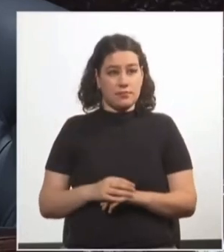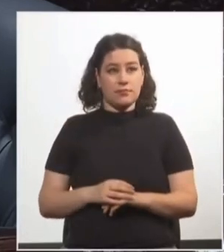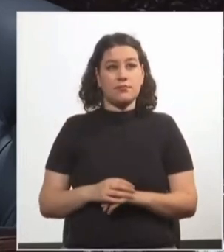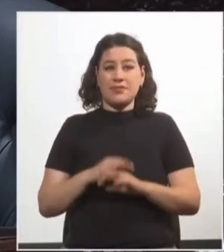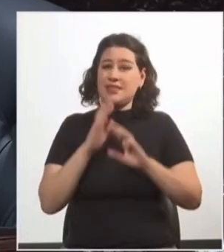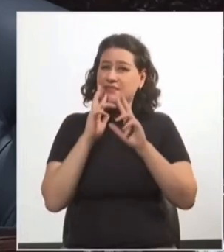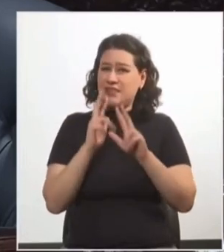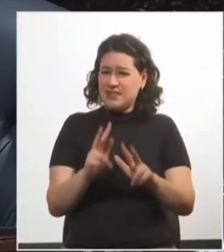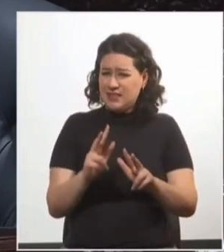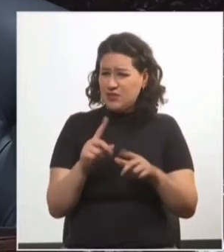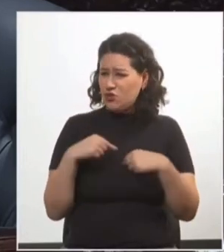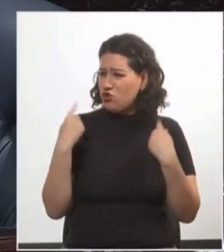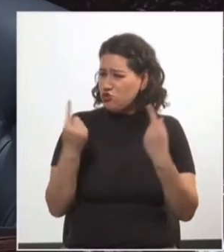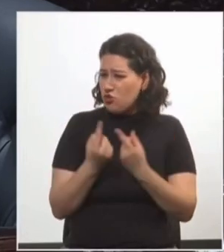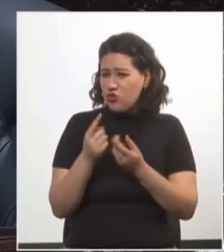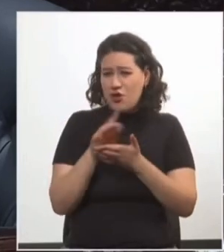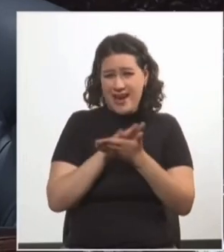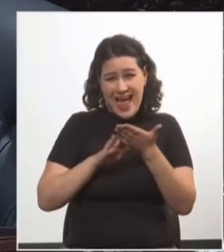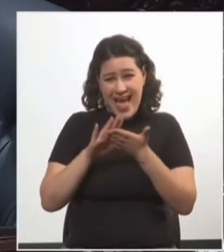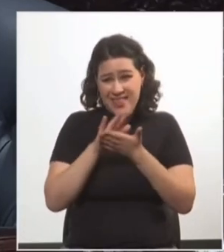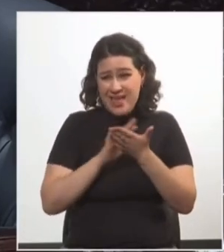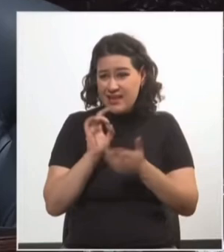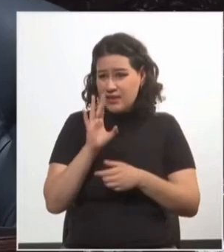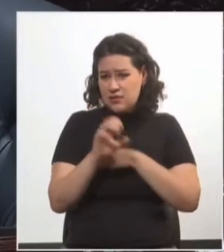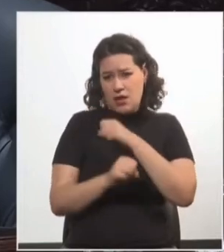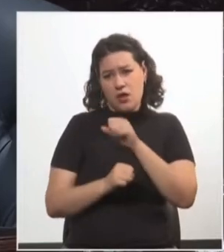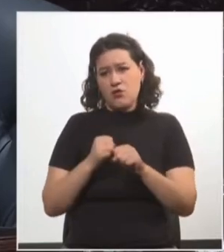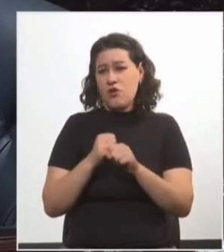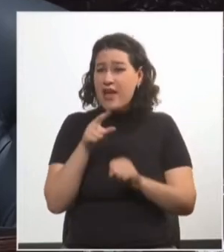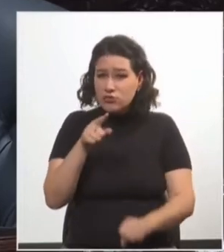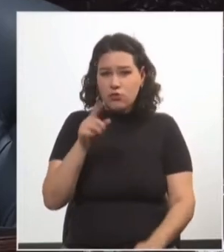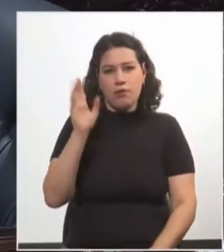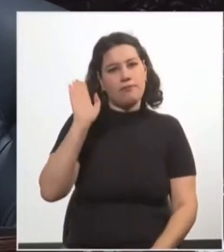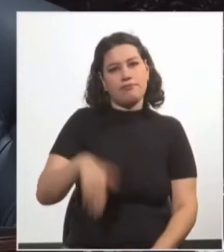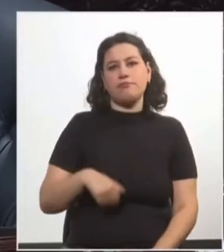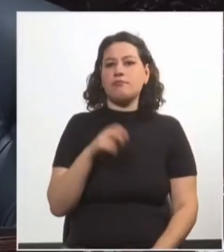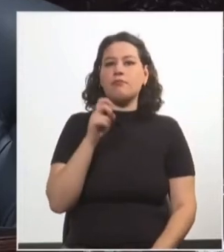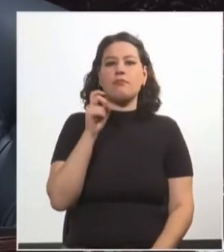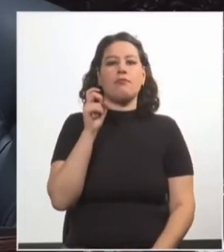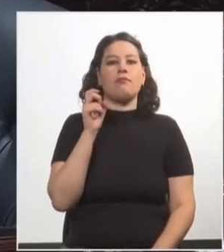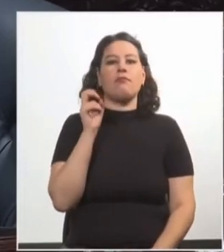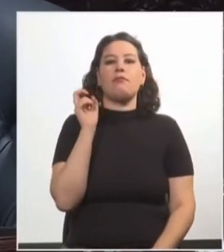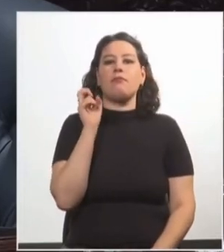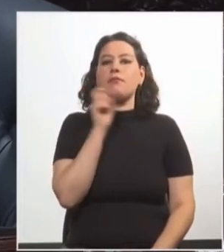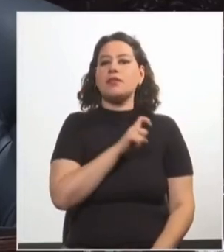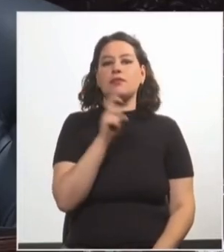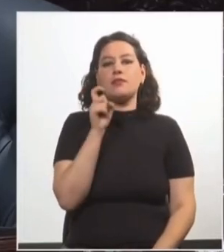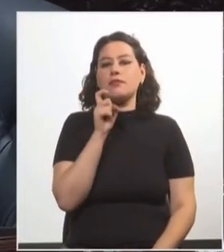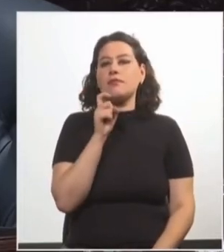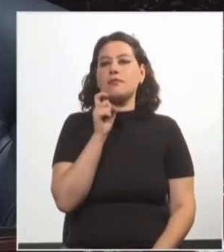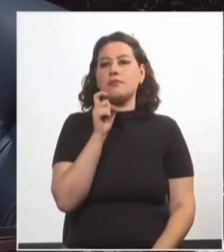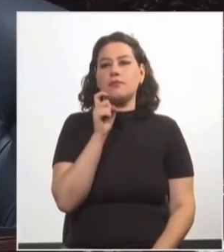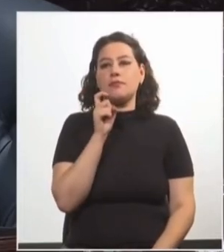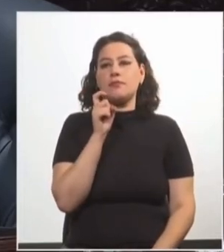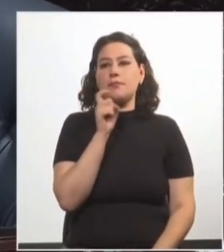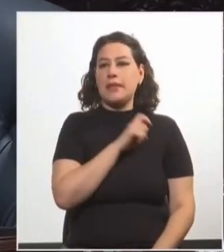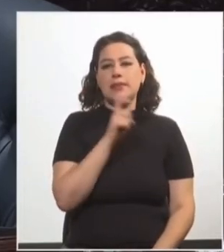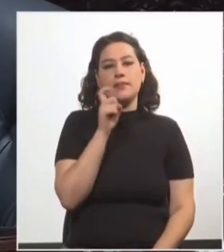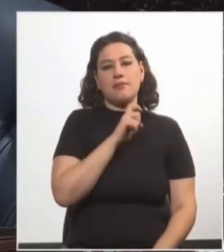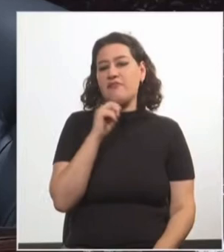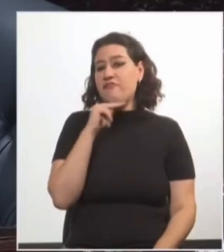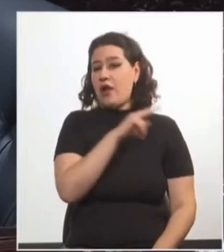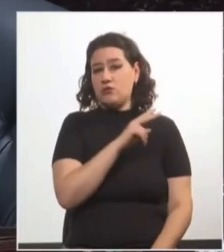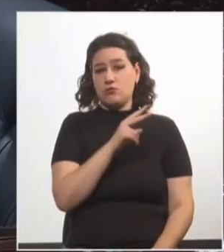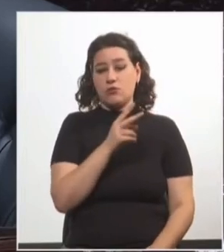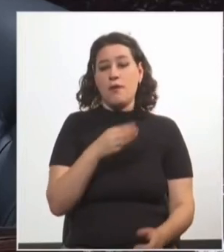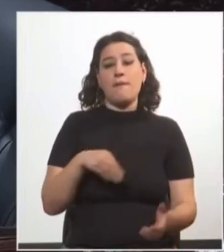Decir que no se hicieron reformas en 15 años es definitivamente falso. Y también se aprobó el tema de